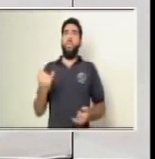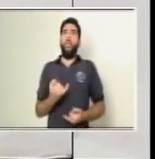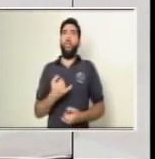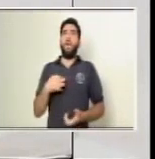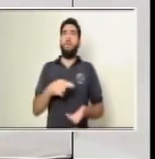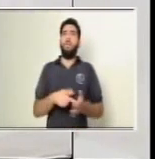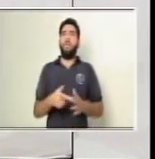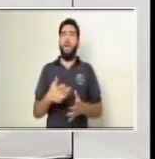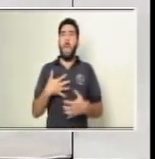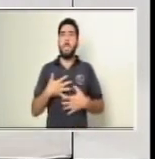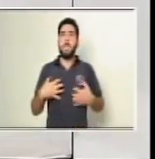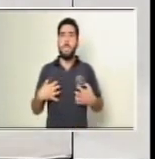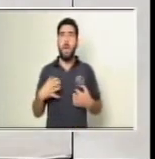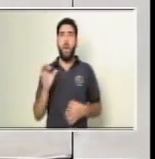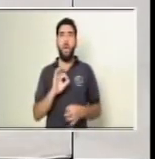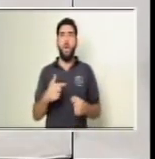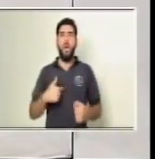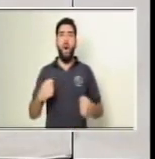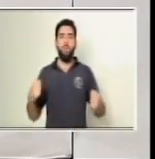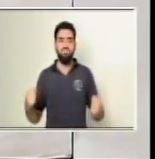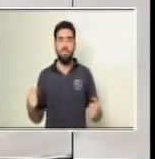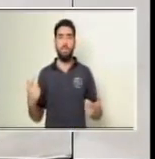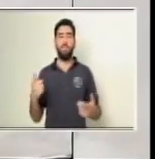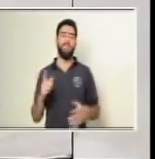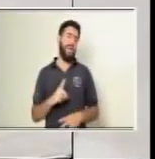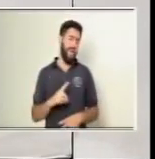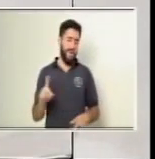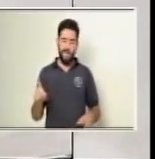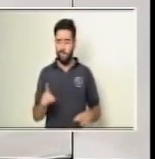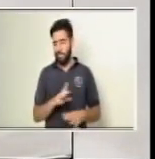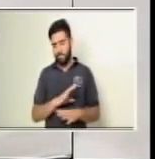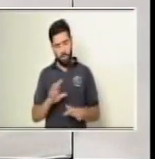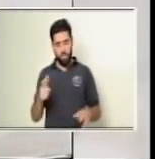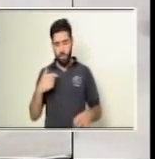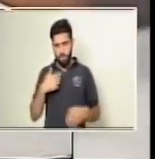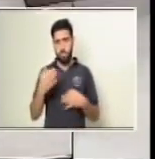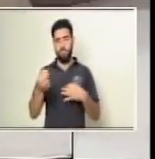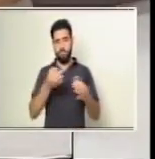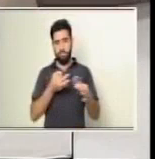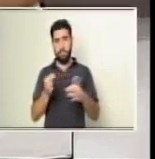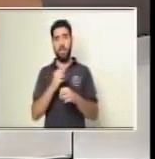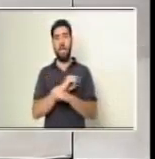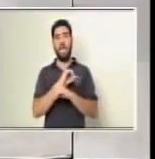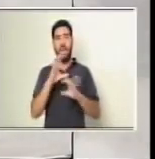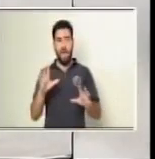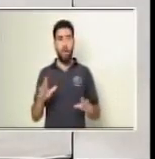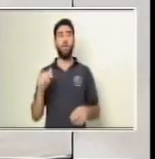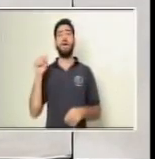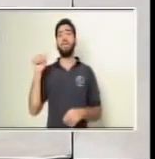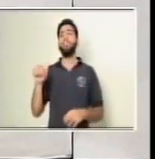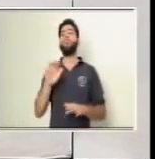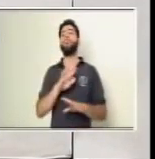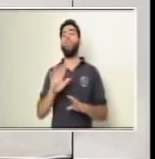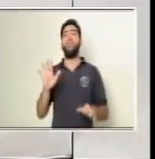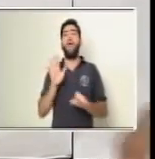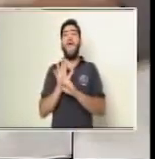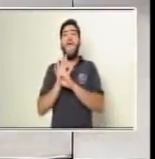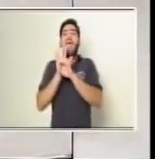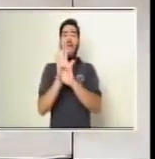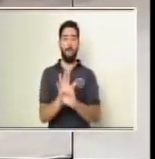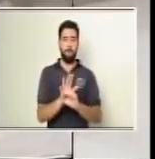están delgados o que están un poquito pasados de peso. Eso no ocurre acá. Es únicamente un ejemplo